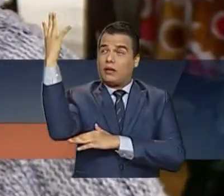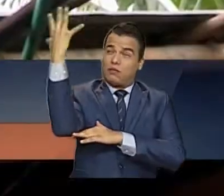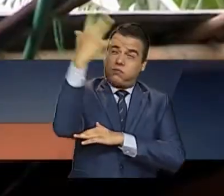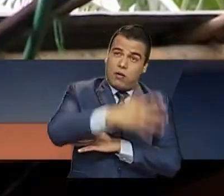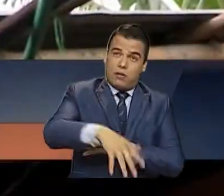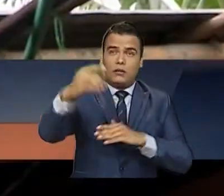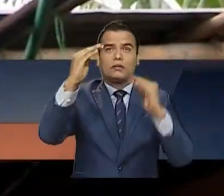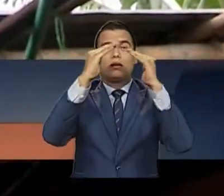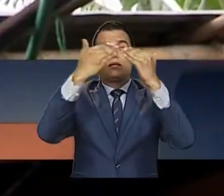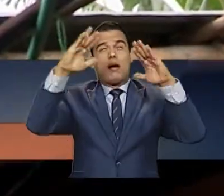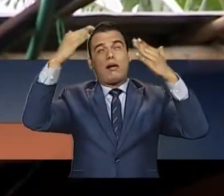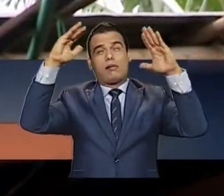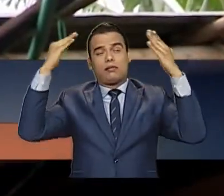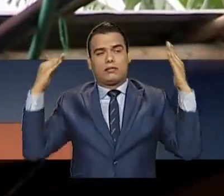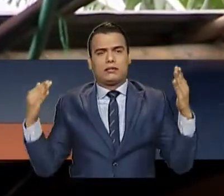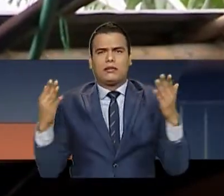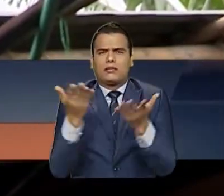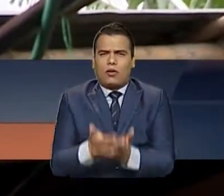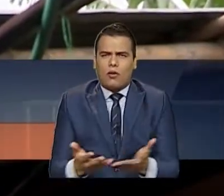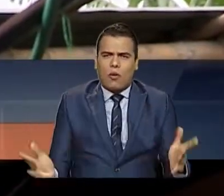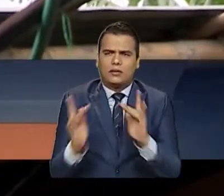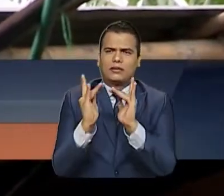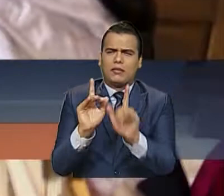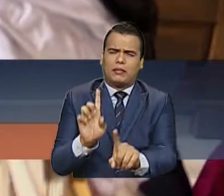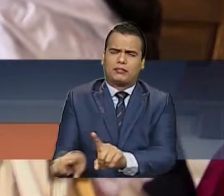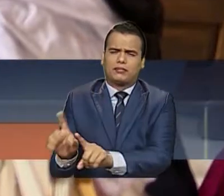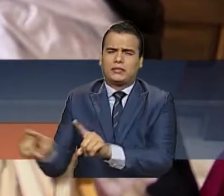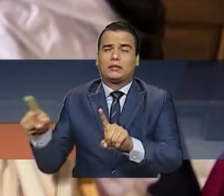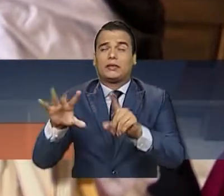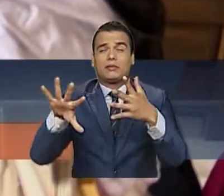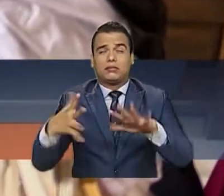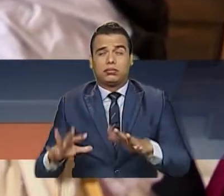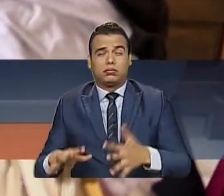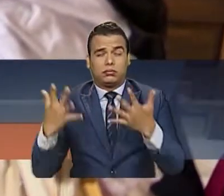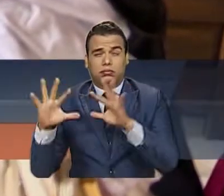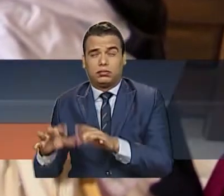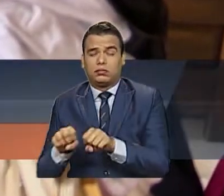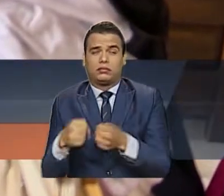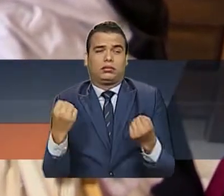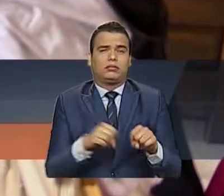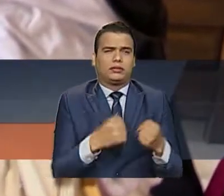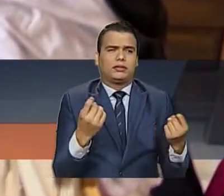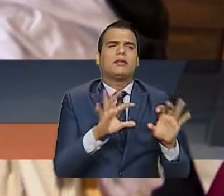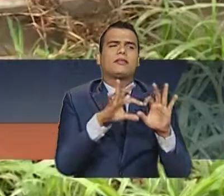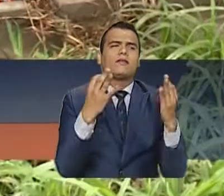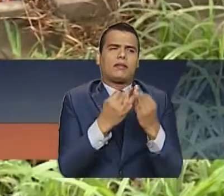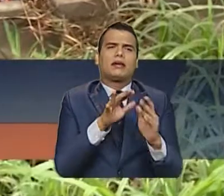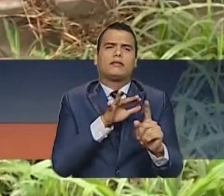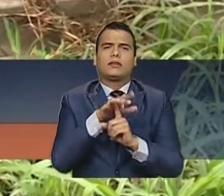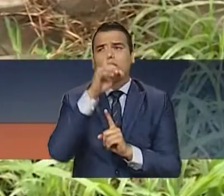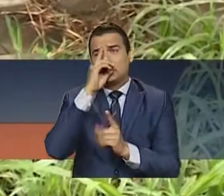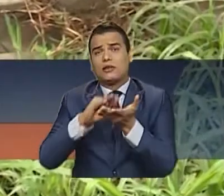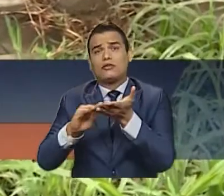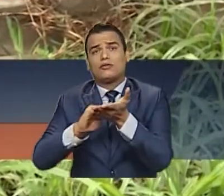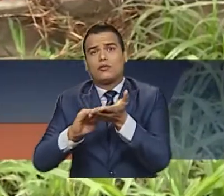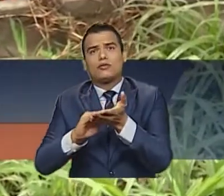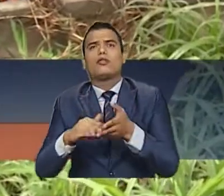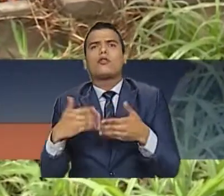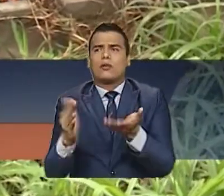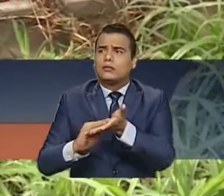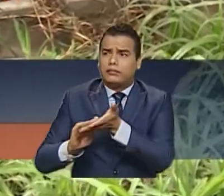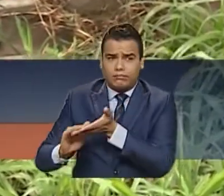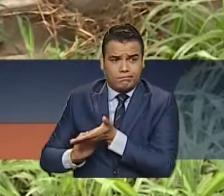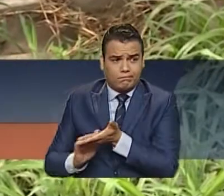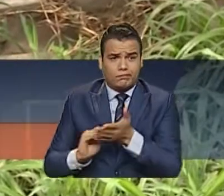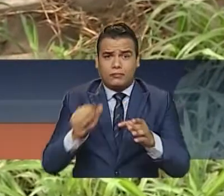volaban perdidas en colchones y otros muebles hacen parte de las afectaciones de las familias que piden como solución definitiva el mantenimiento de